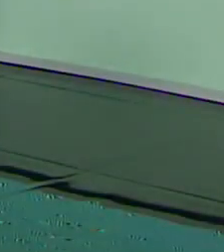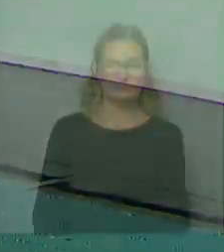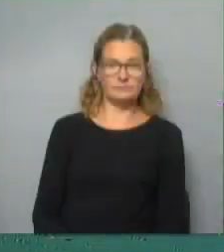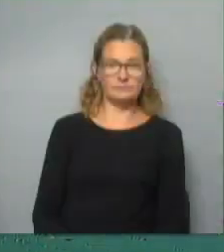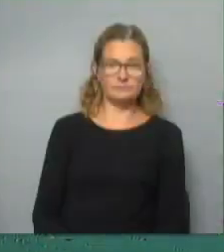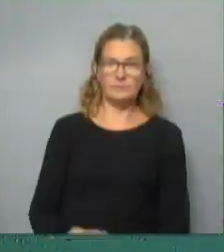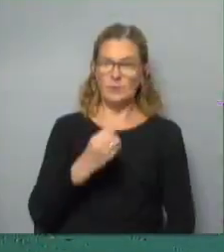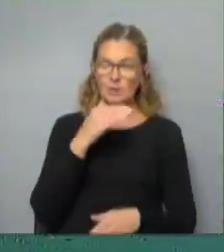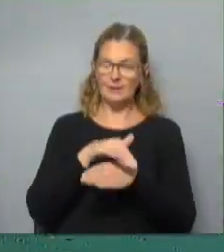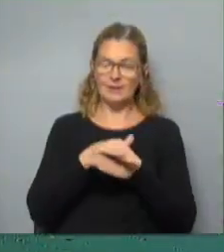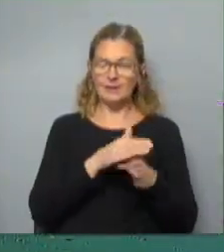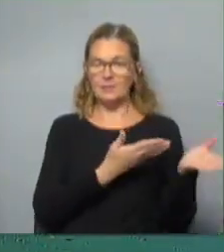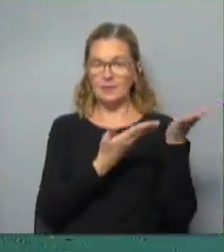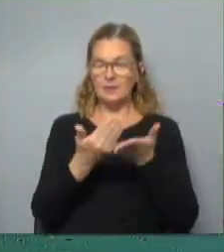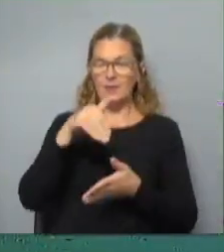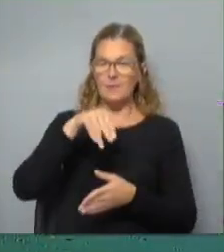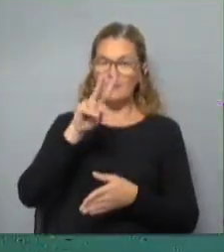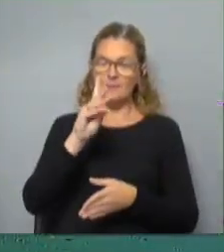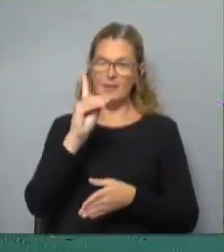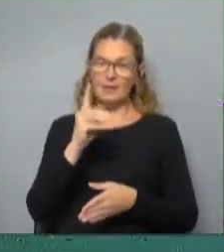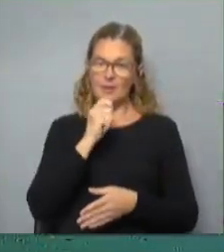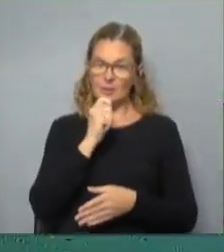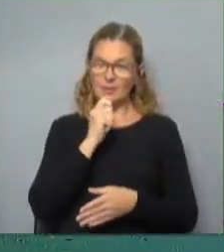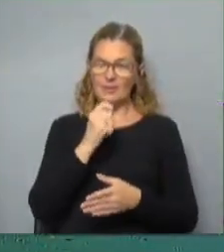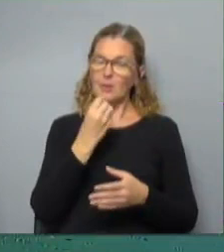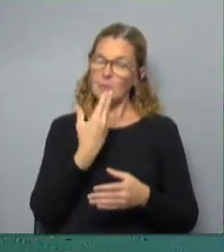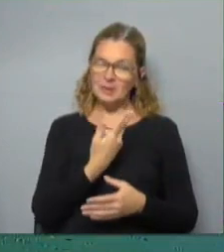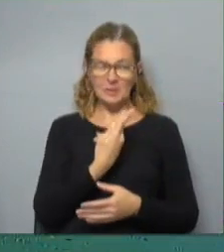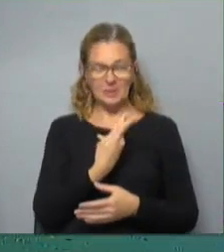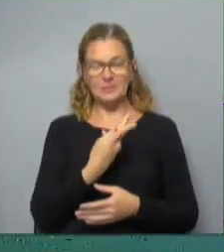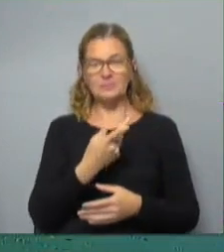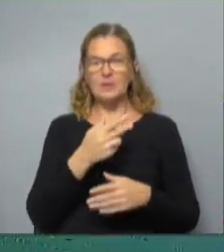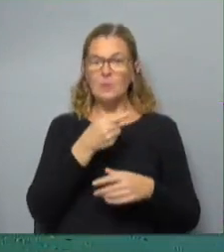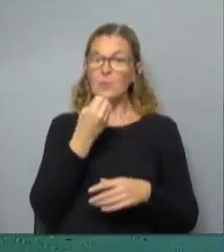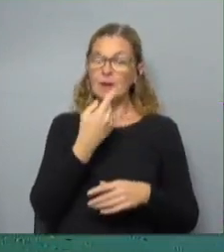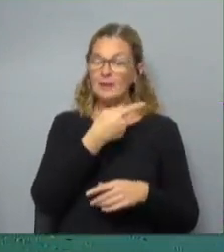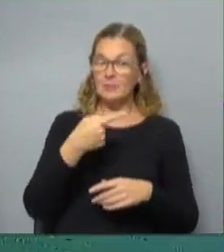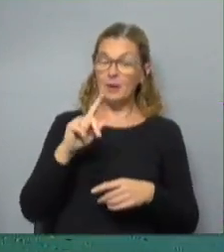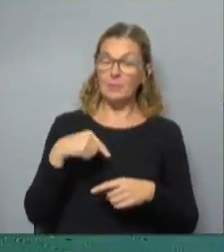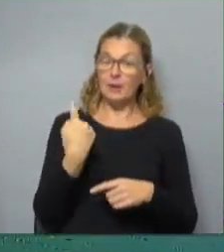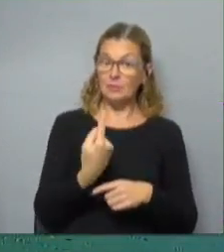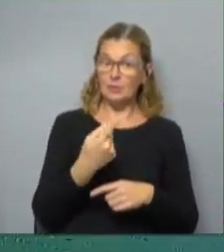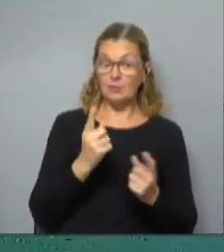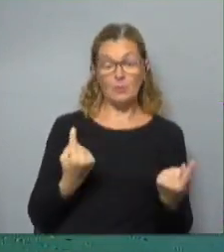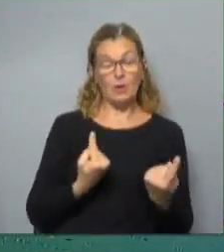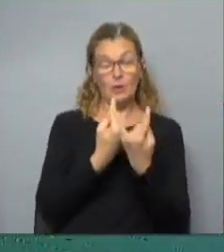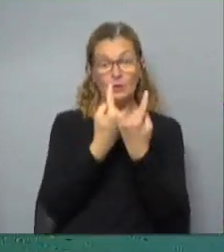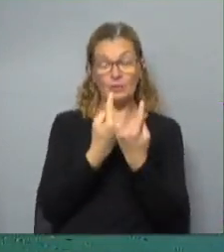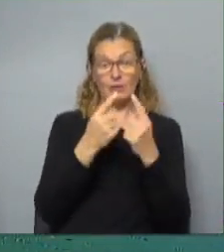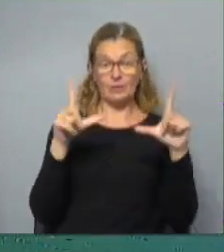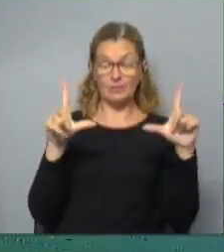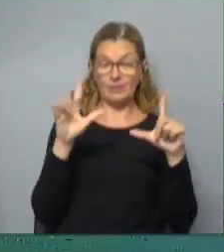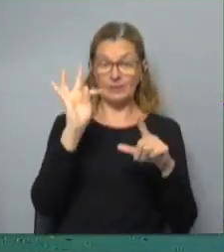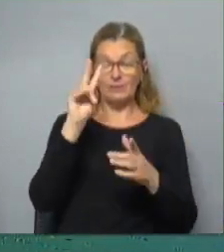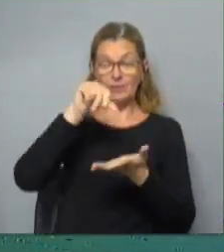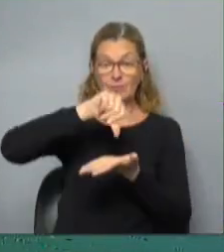buenas tardes bienvenidos a mb de noticias el nativo y buena semana para todos y para todas aquí estamos reencontrando nos en la pantalla